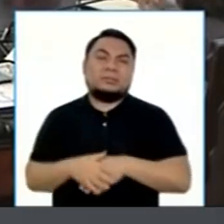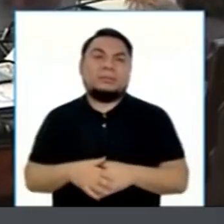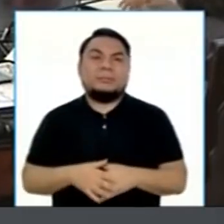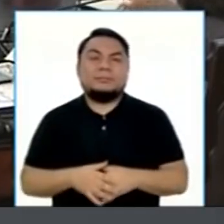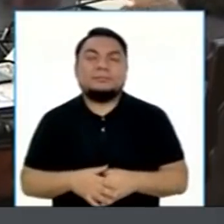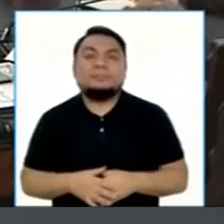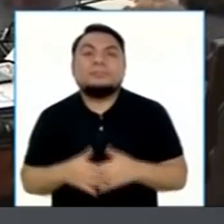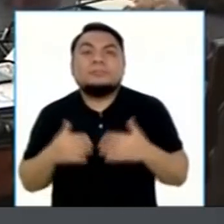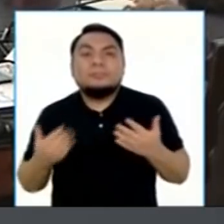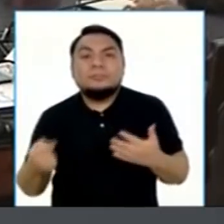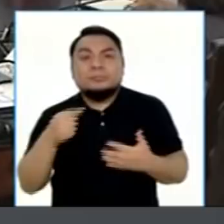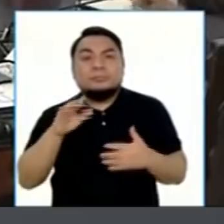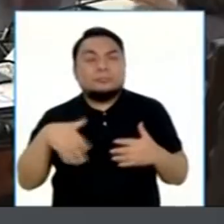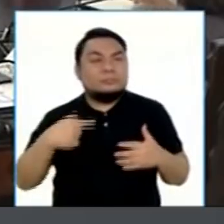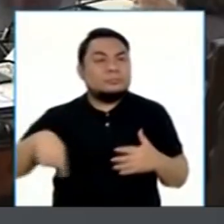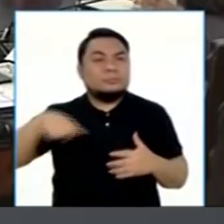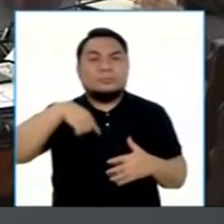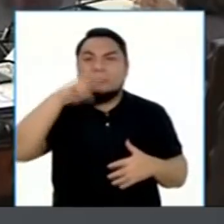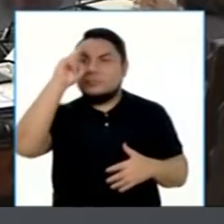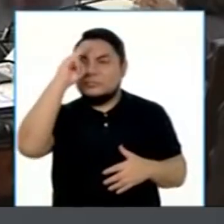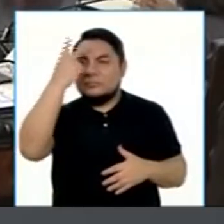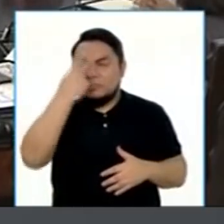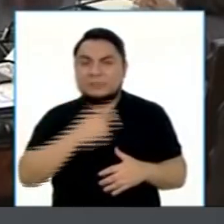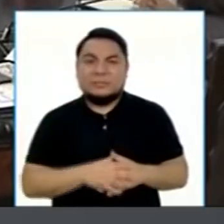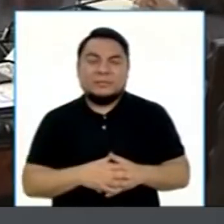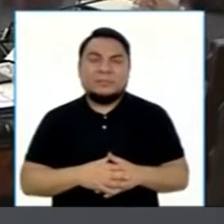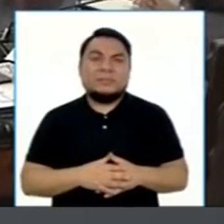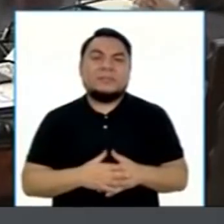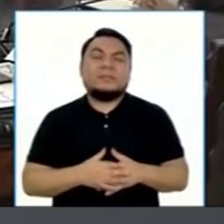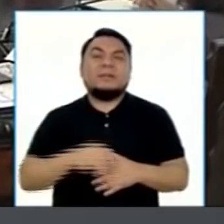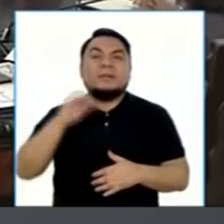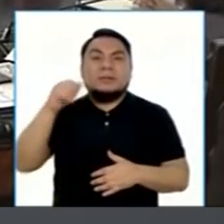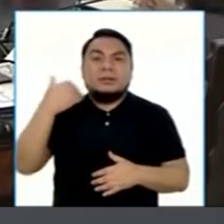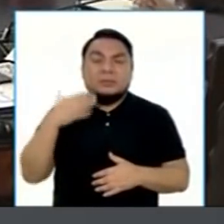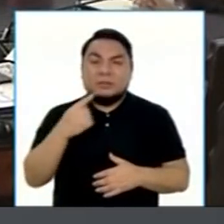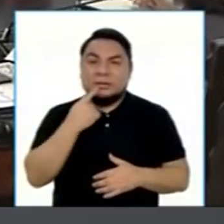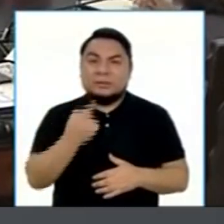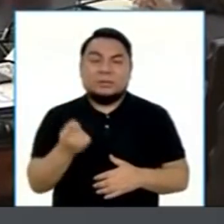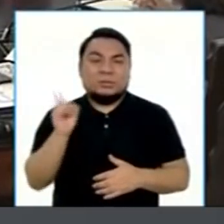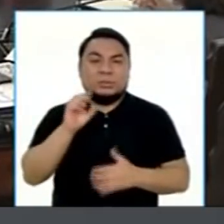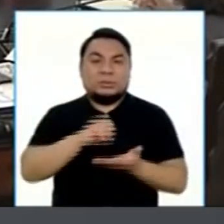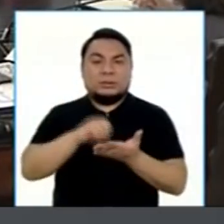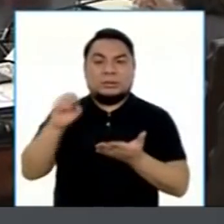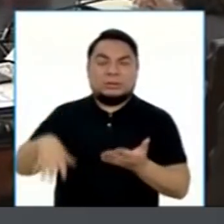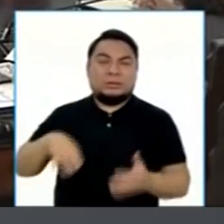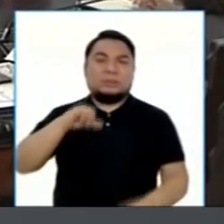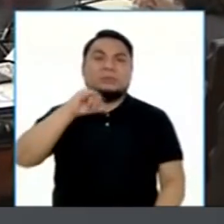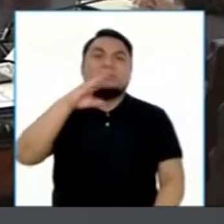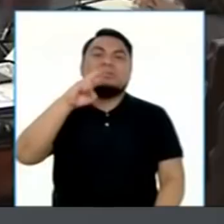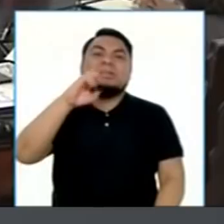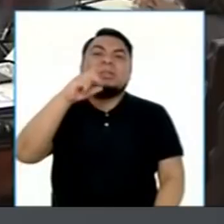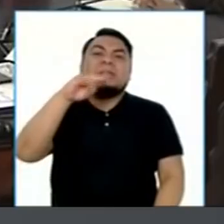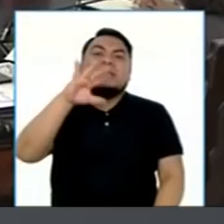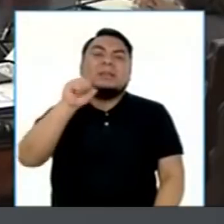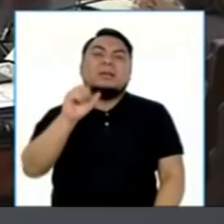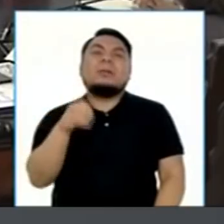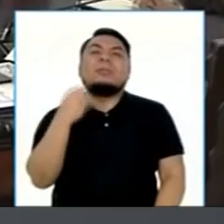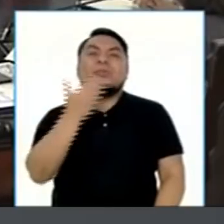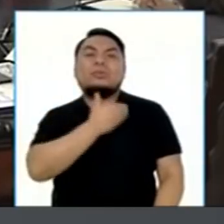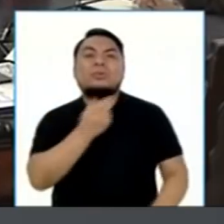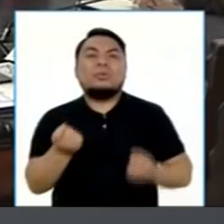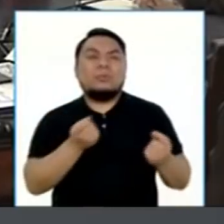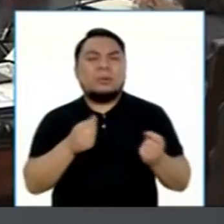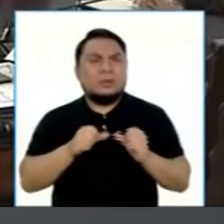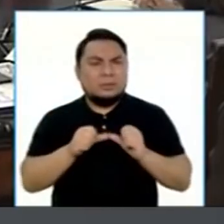COVID-19, lo cual ha llevado a cierta confusión. Si bien se ha descartado el uso de la hidroxicloroquina, ¿por qué el